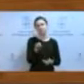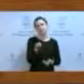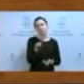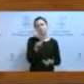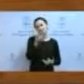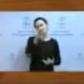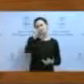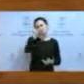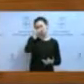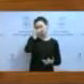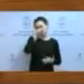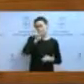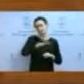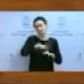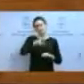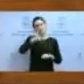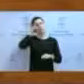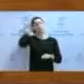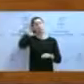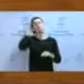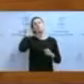permita sin poner en riesgo su solvencia.